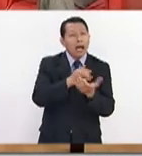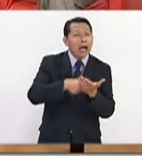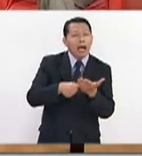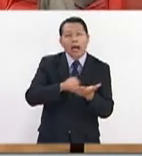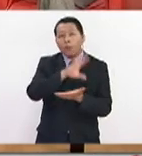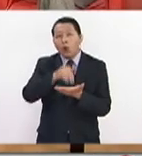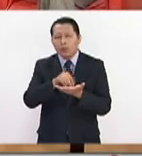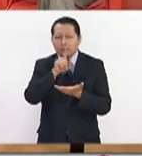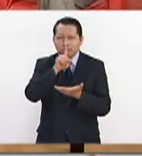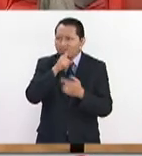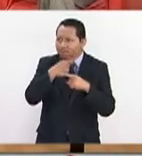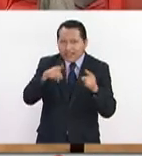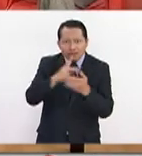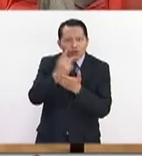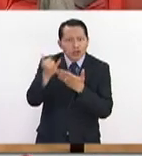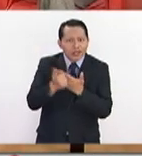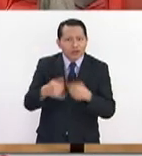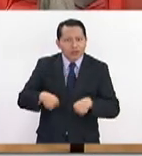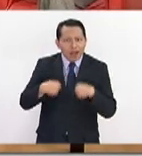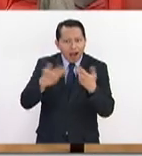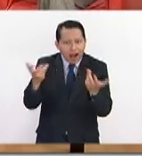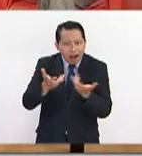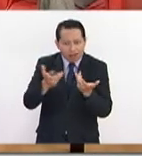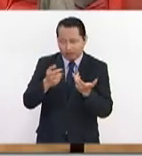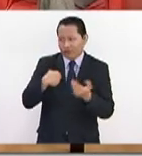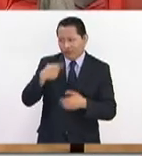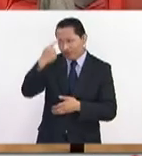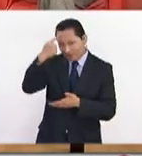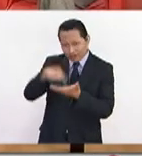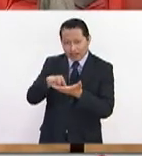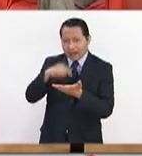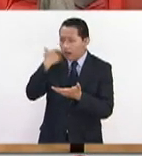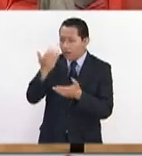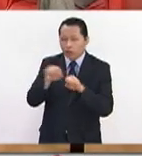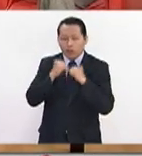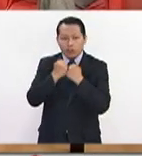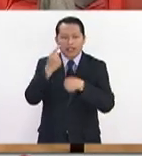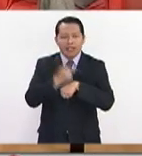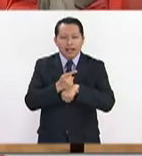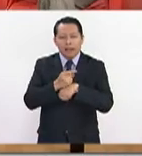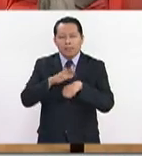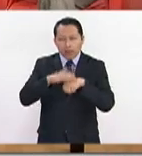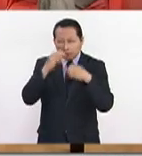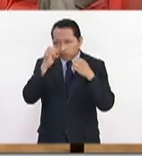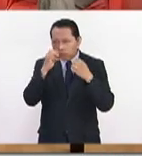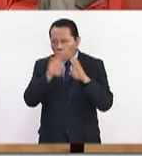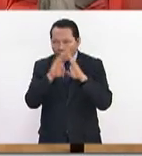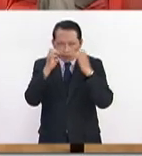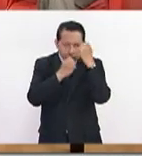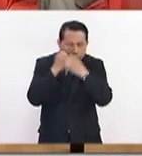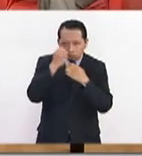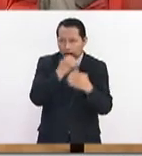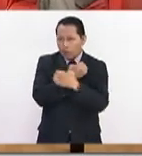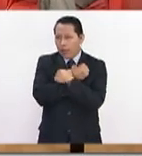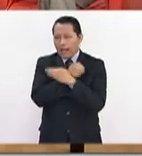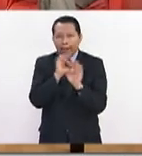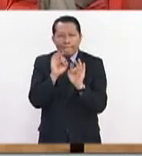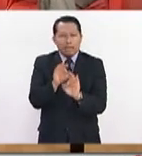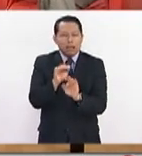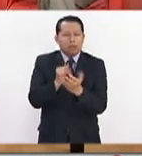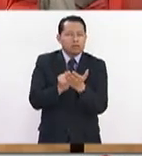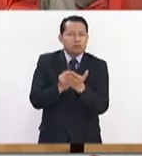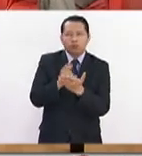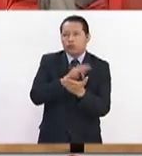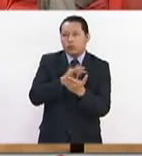Pues, me hablan de proyectos de vida. Yo creo que si queremos una sociedad crítica y educada, que apueste por